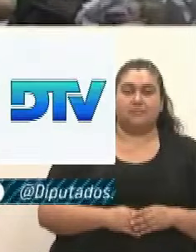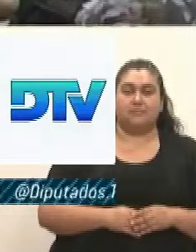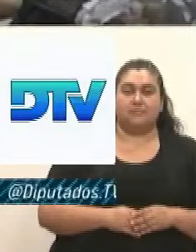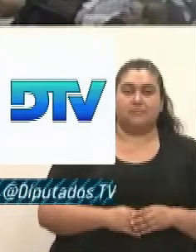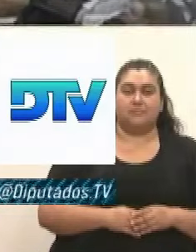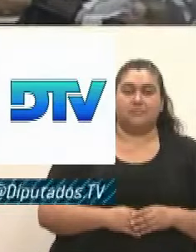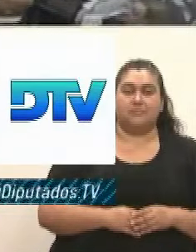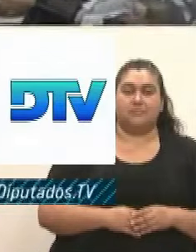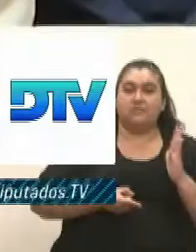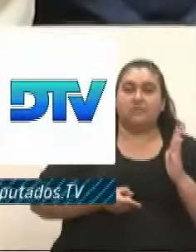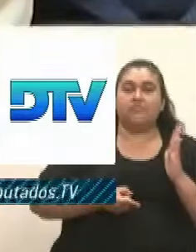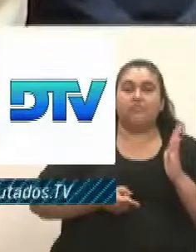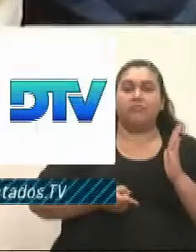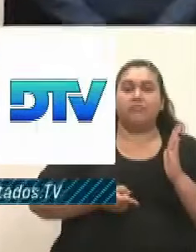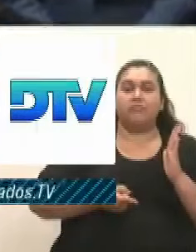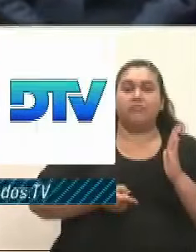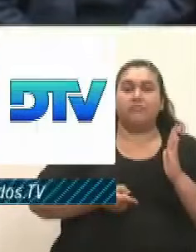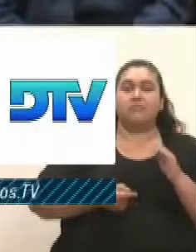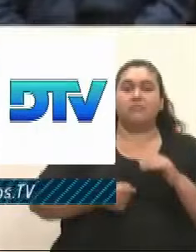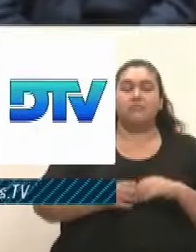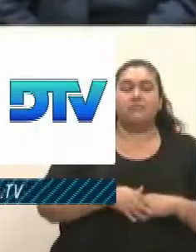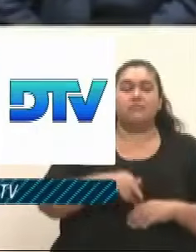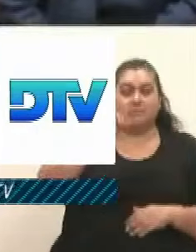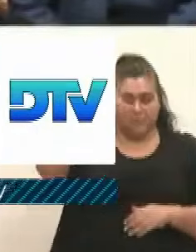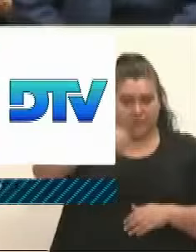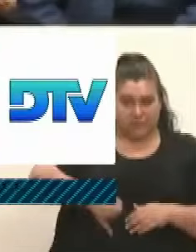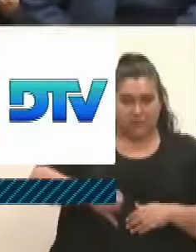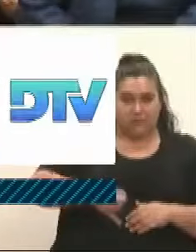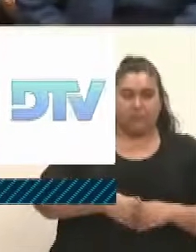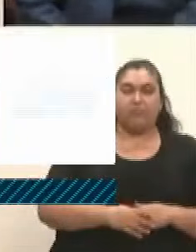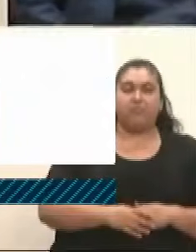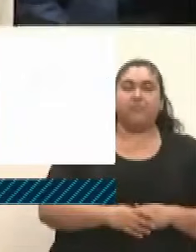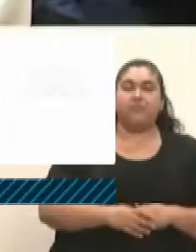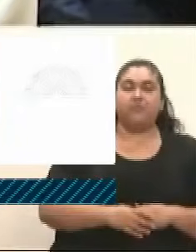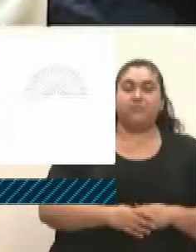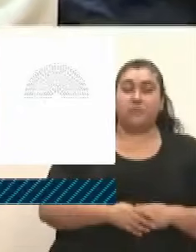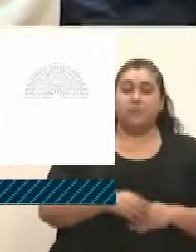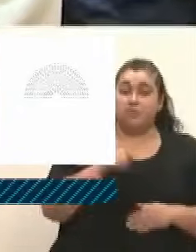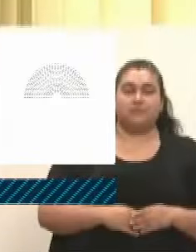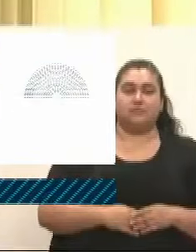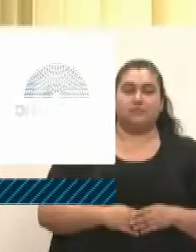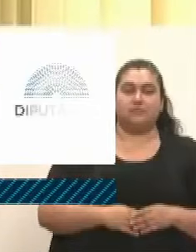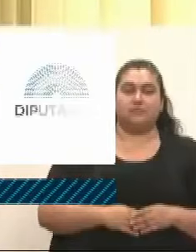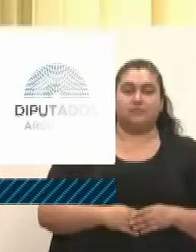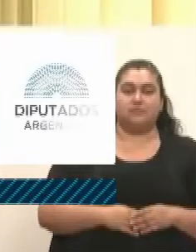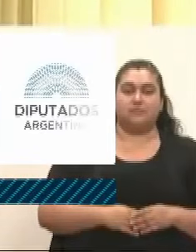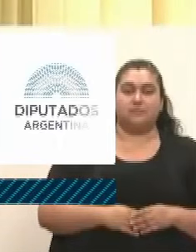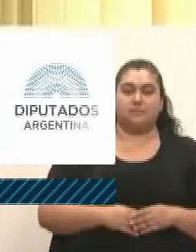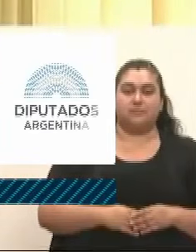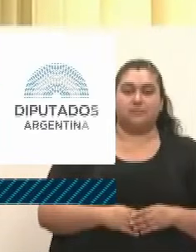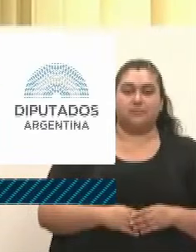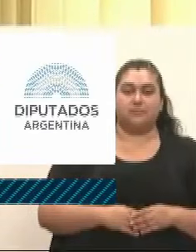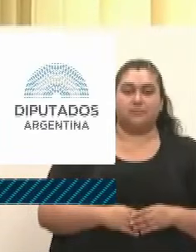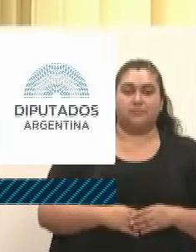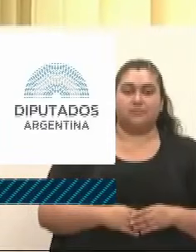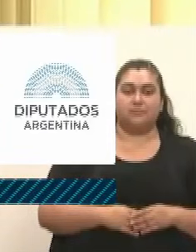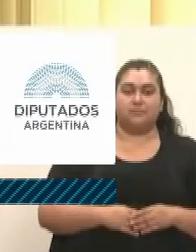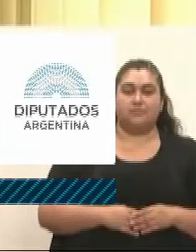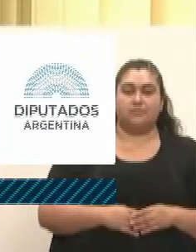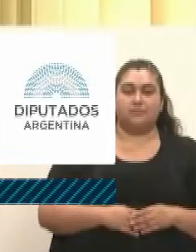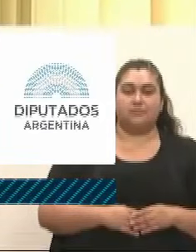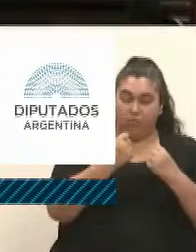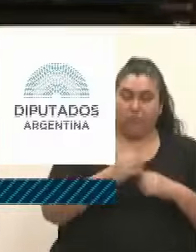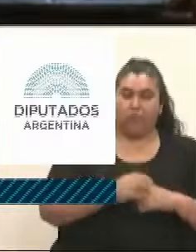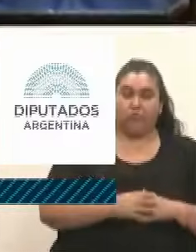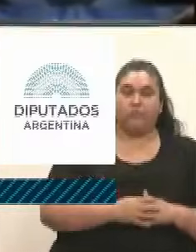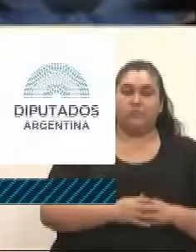Sí. Carlos Jaime va a asumir en lugar de él, que es, no me acuerdo el nombre, pero es Martín de apellido. Ahí vemos